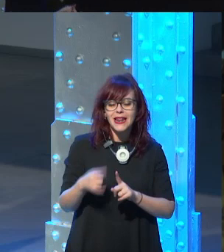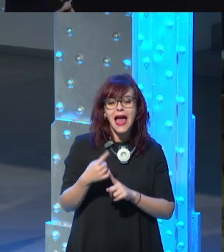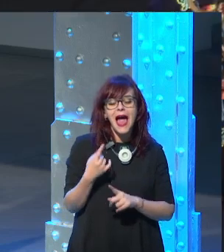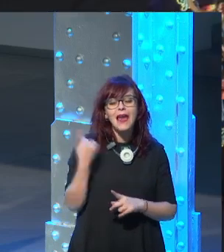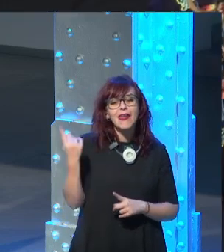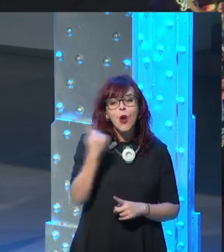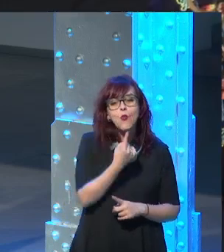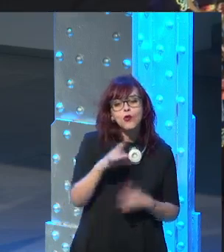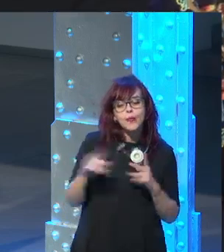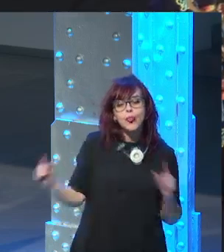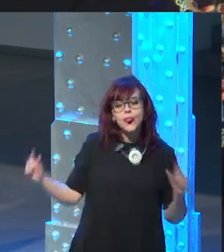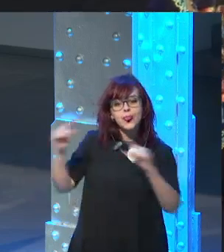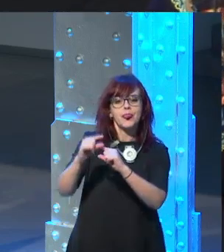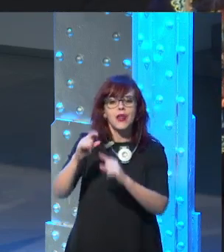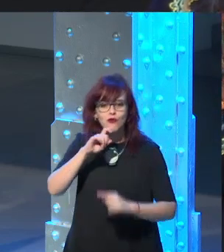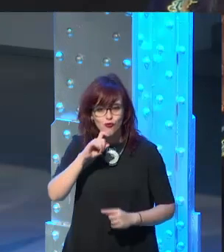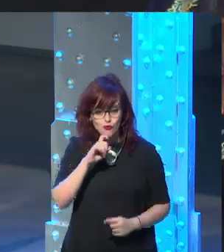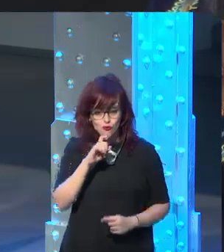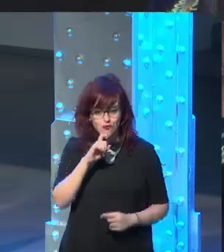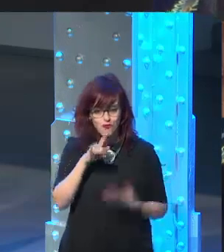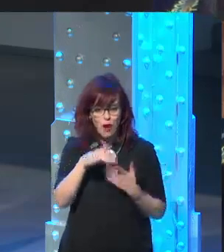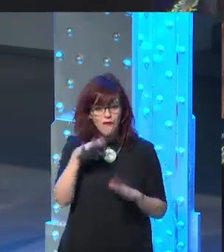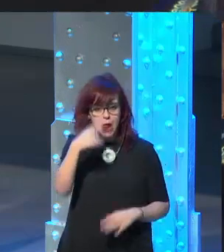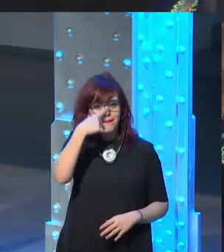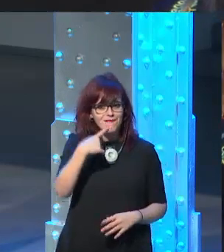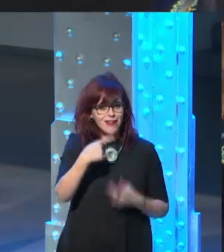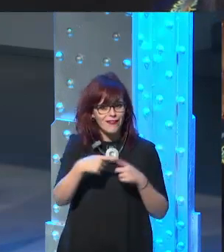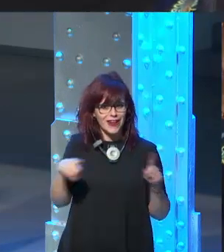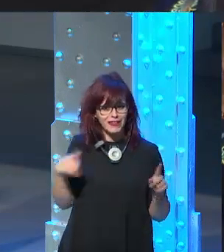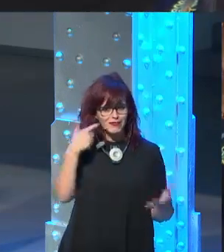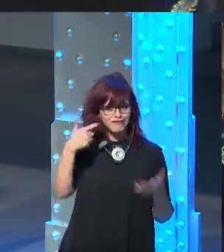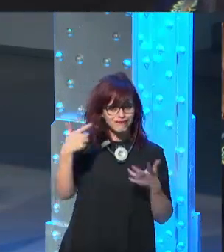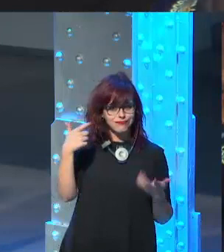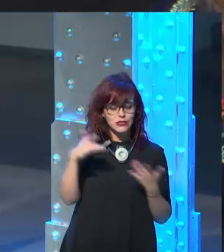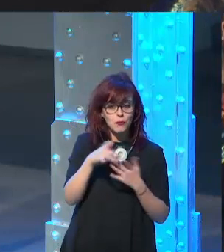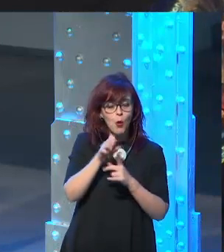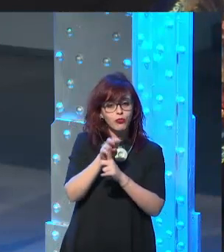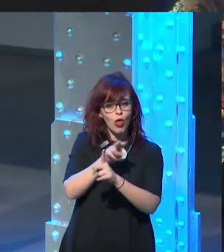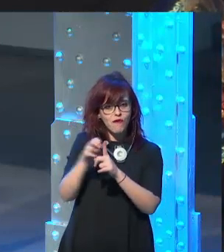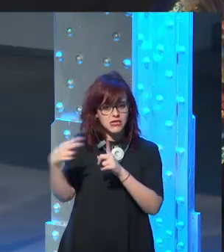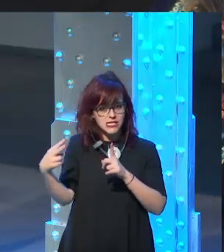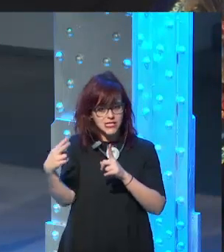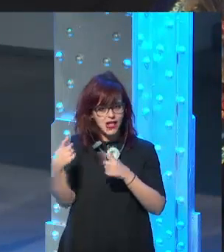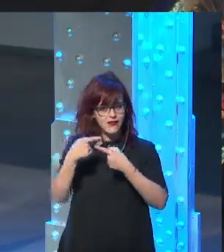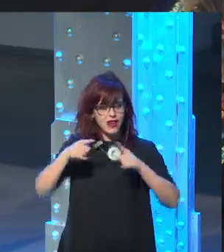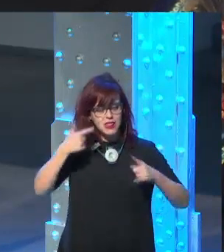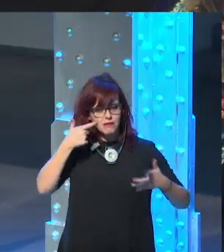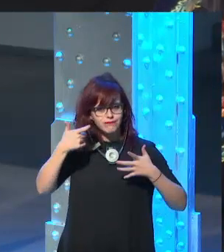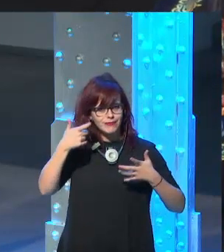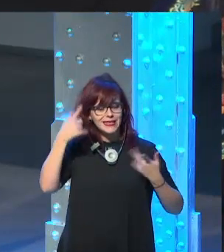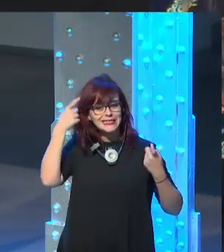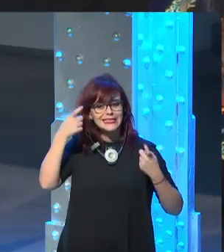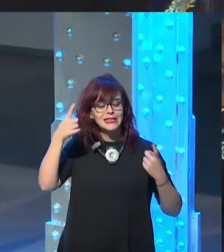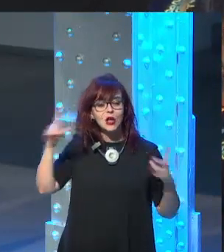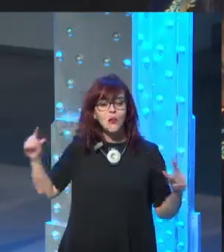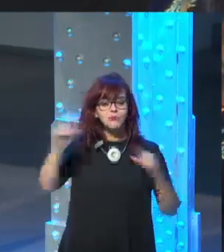uno de vosotros. Es decir, al final tenéis perfiles muy distintos y cada uno tiene un punto de vista pues muy diferente. Entonces,